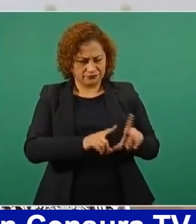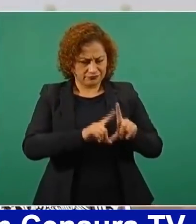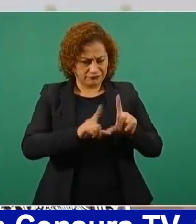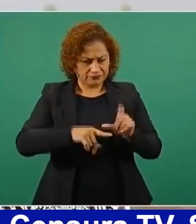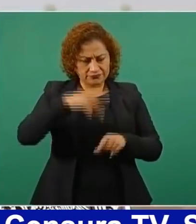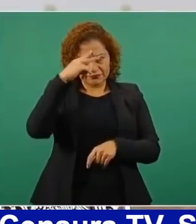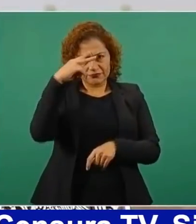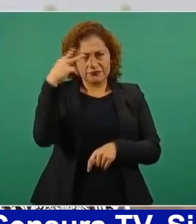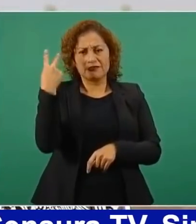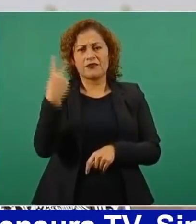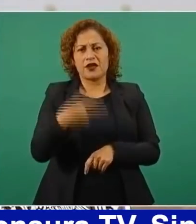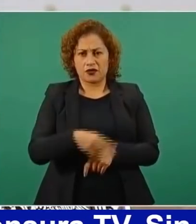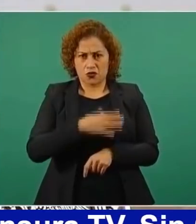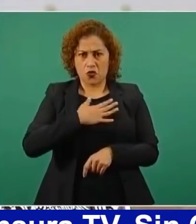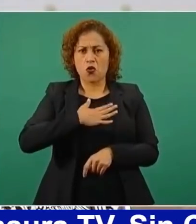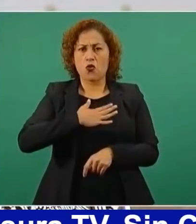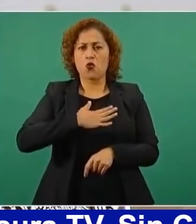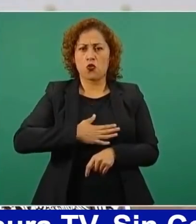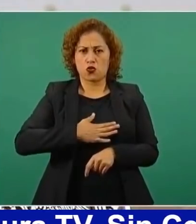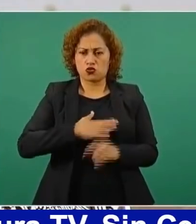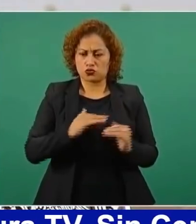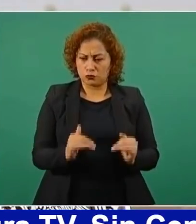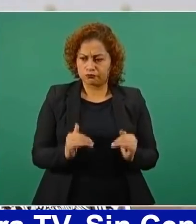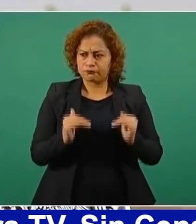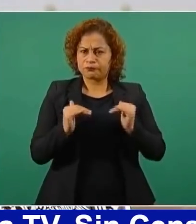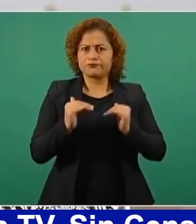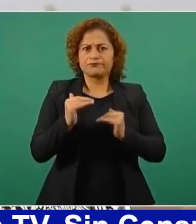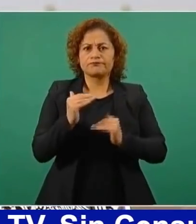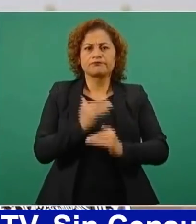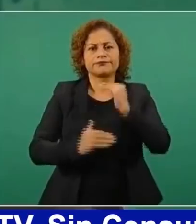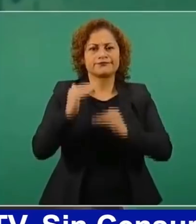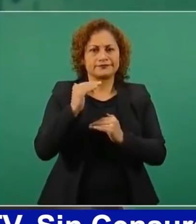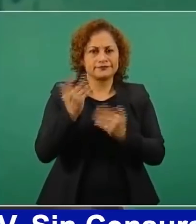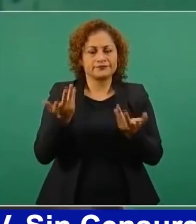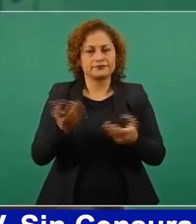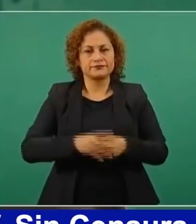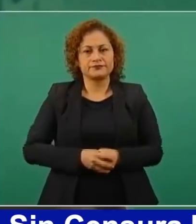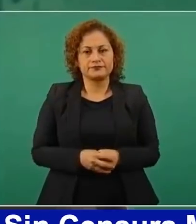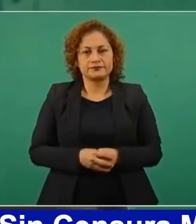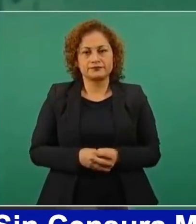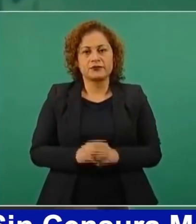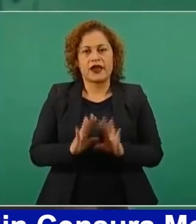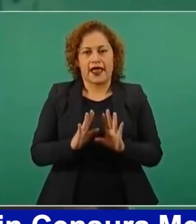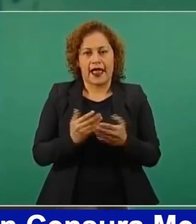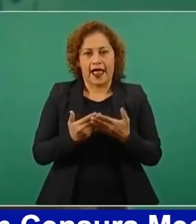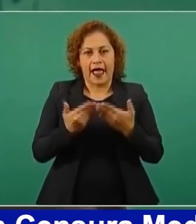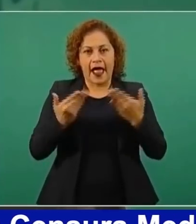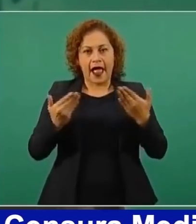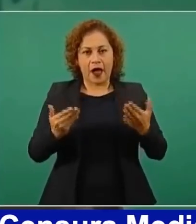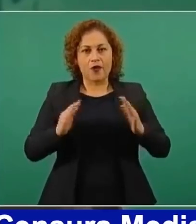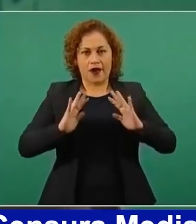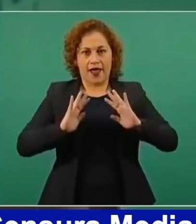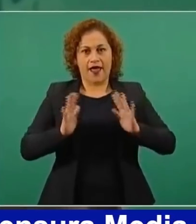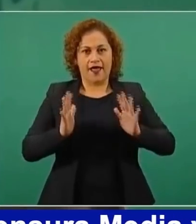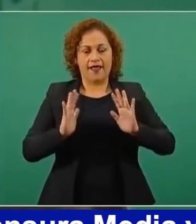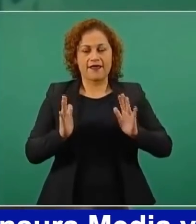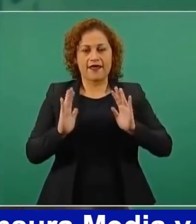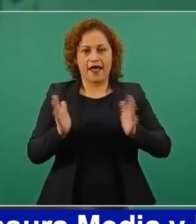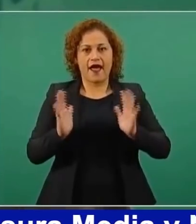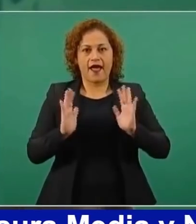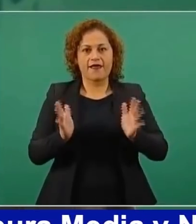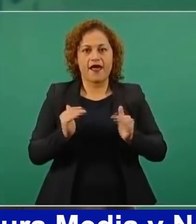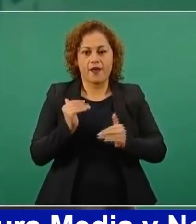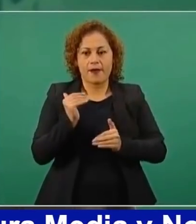gran nación, una gran potencia. Ahora han ido cambiando las cosas, ya hay un reconocimiento